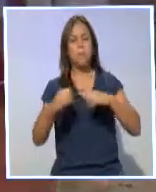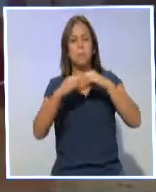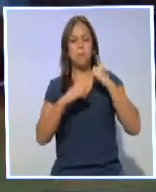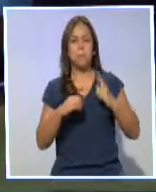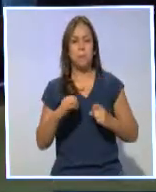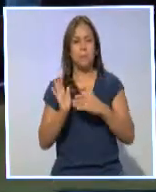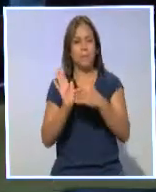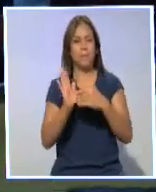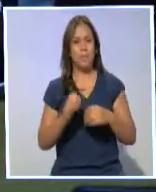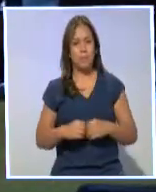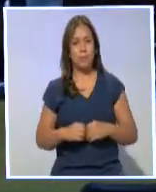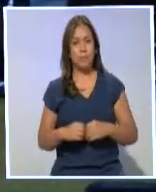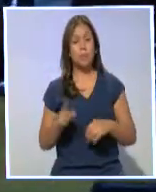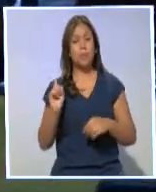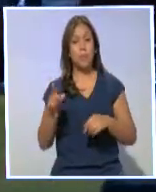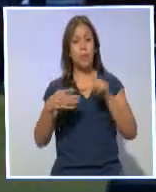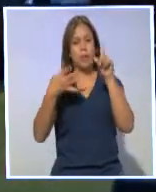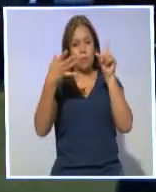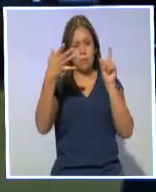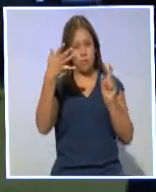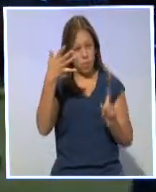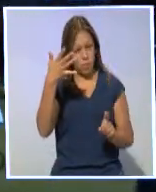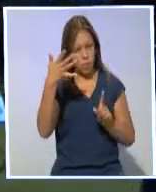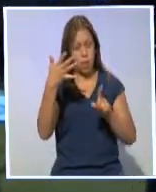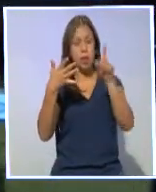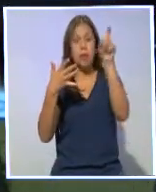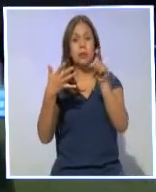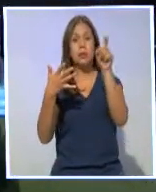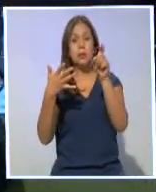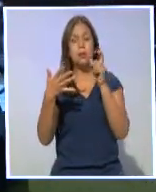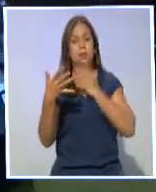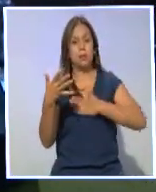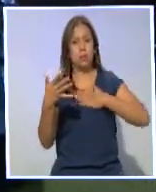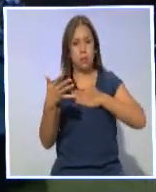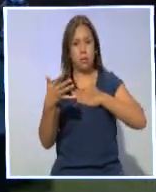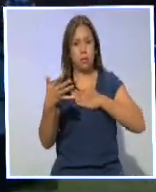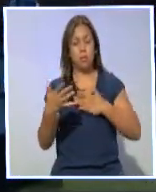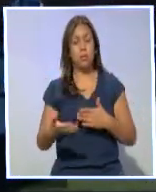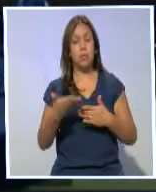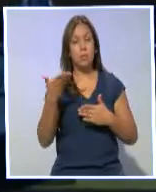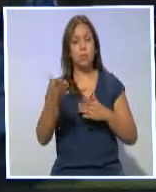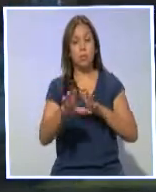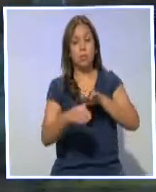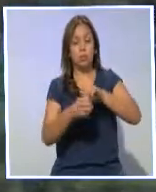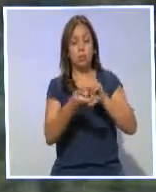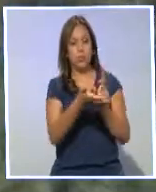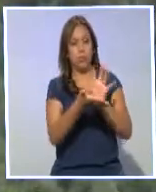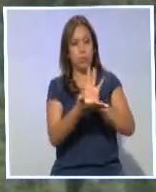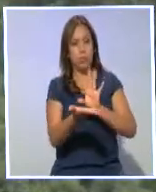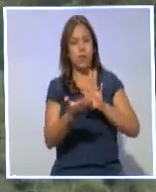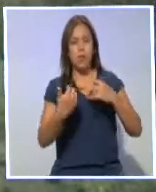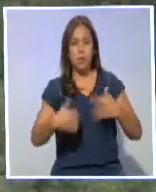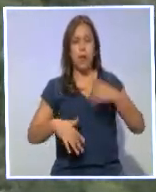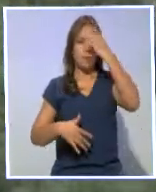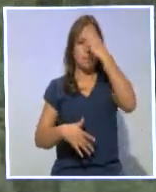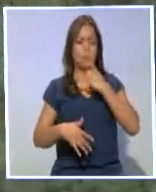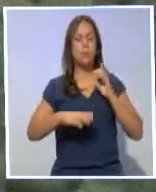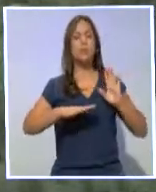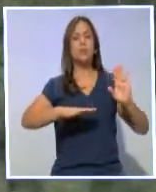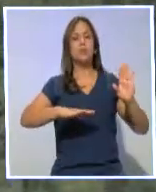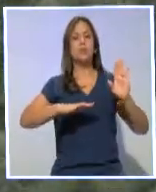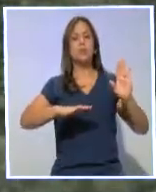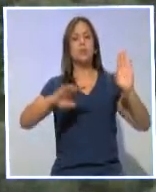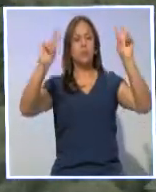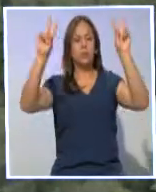reportaje. En base a esta pregunta, es necesario recordar que en octubre de 2003 el Pleno de la Asamblea Nacional resolvió declarar de interés